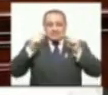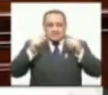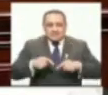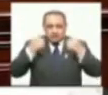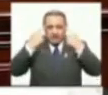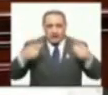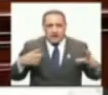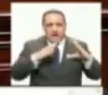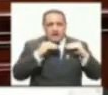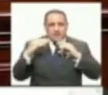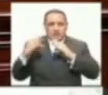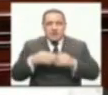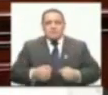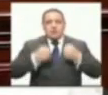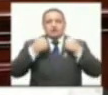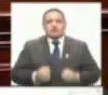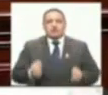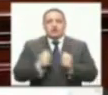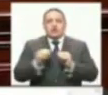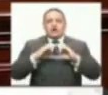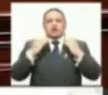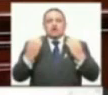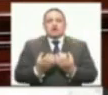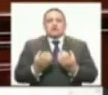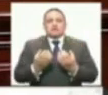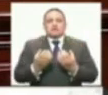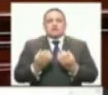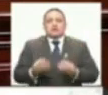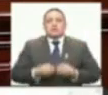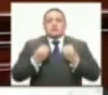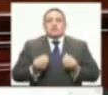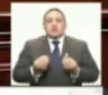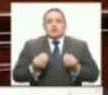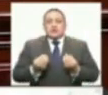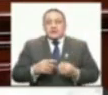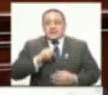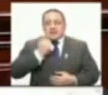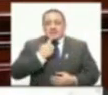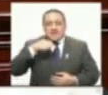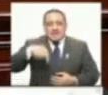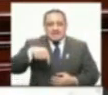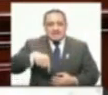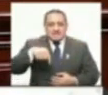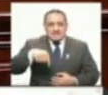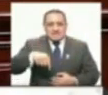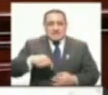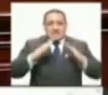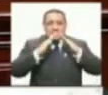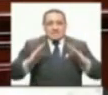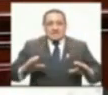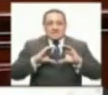conciliar posiciones con el Congreso de la República, pues será aquí, en esta